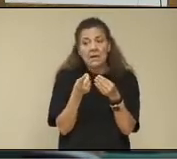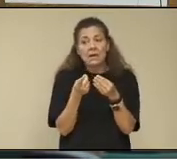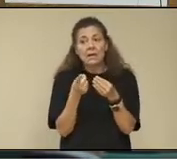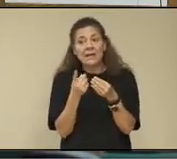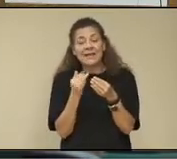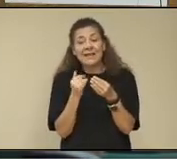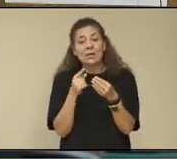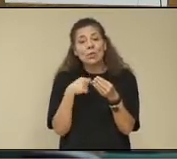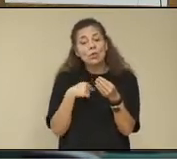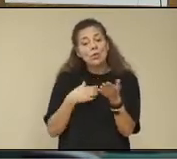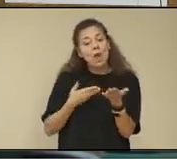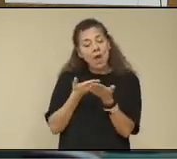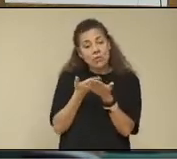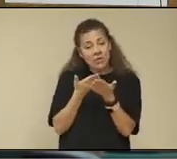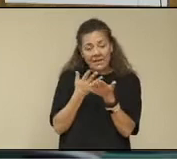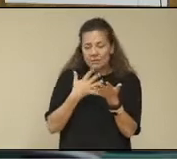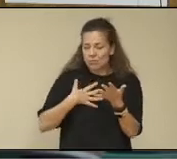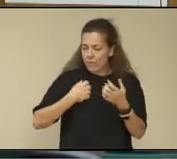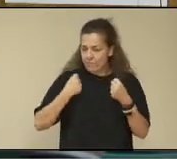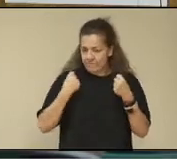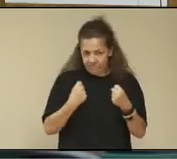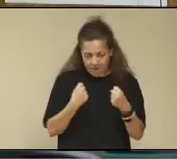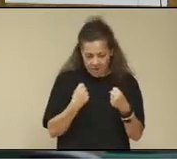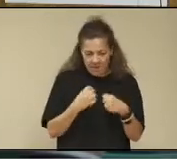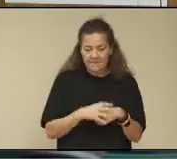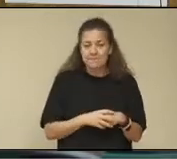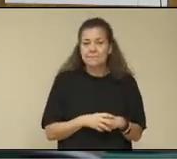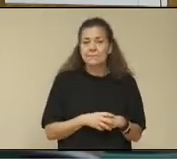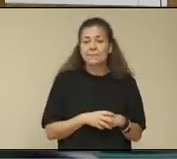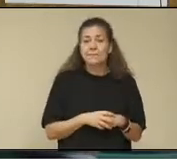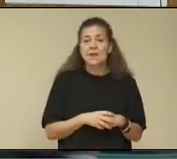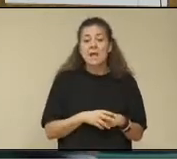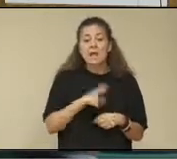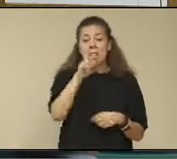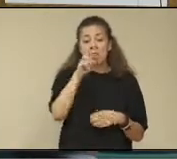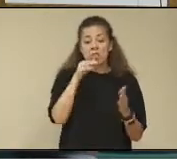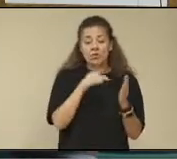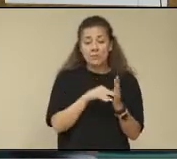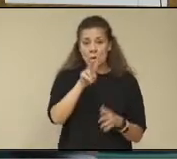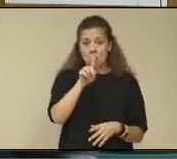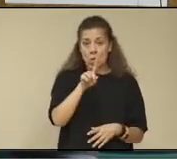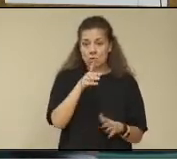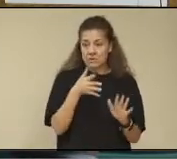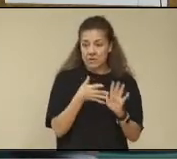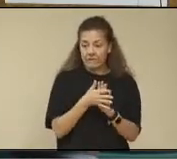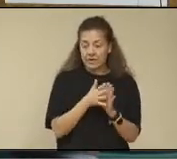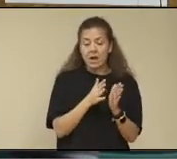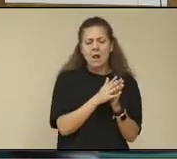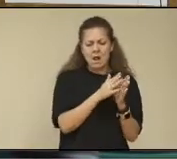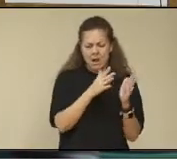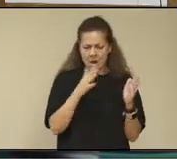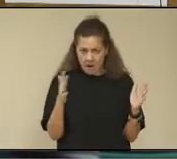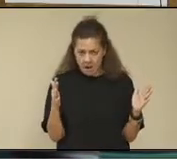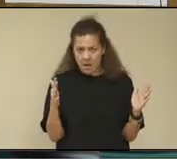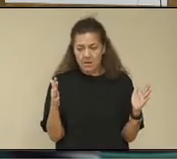un adyuvante que es muy potente. En el 2001, es decir, pasan unos cuantos